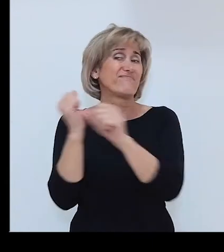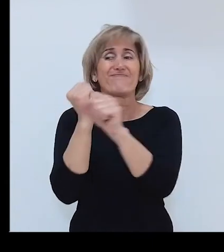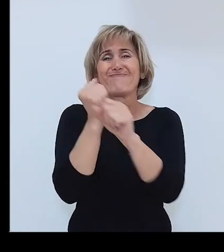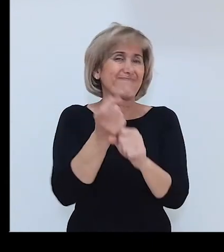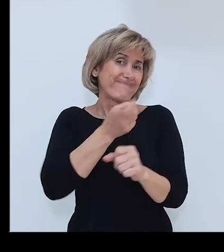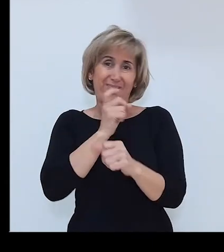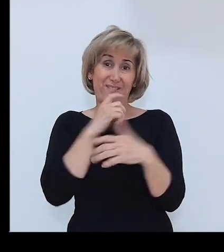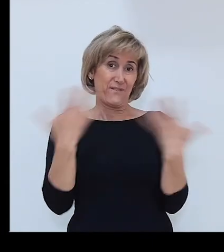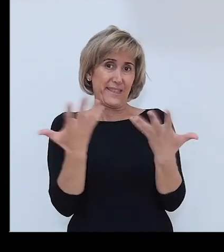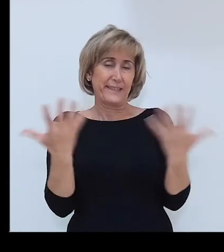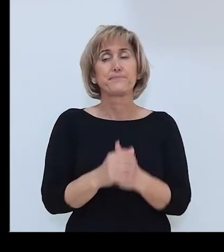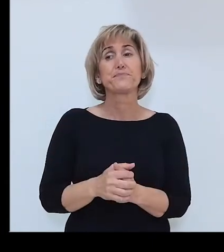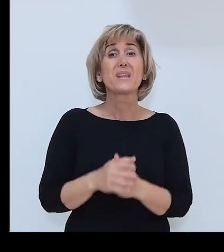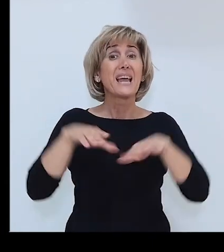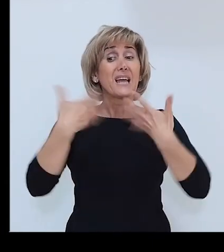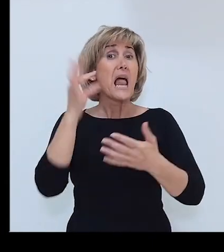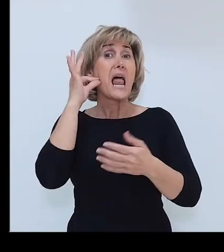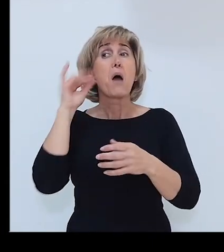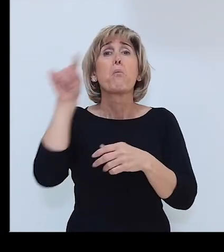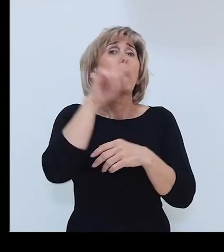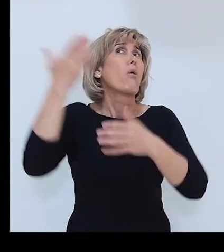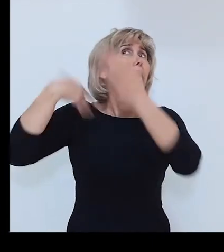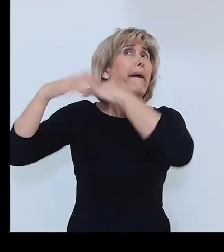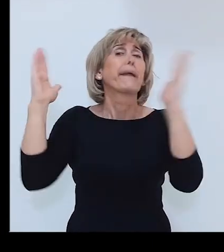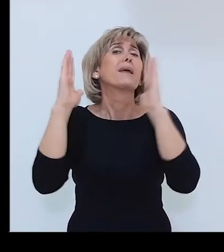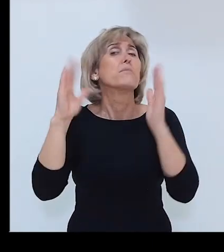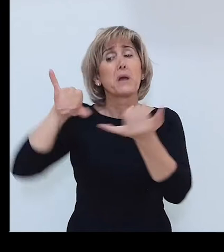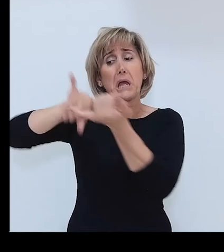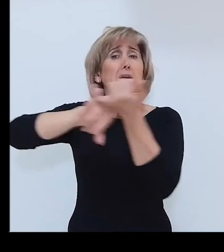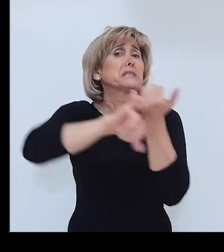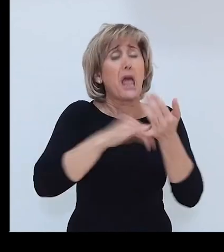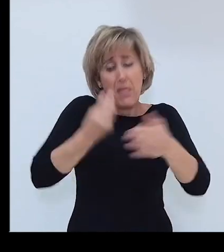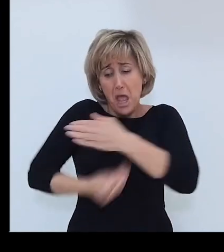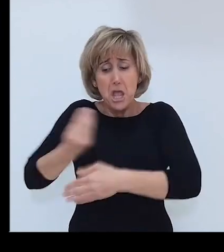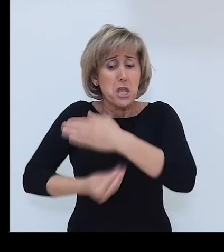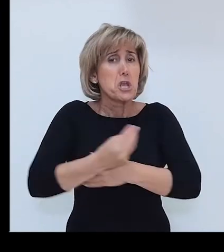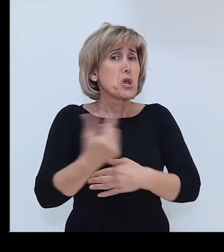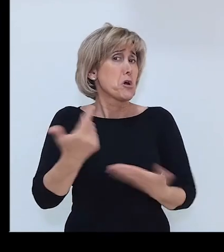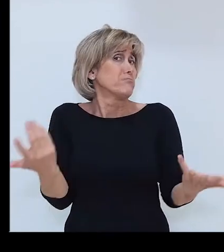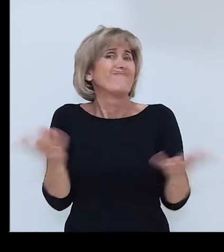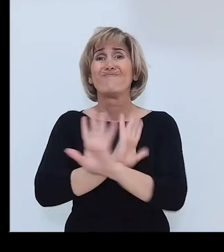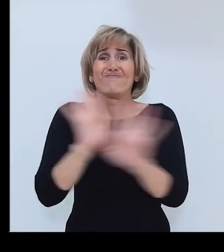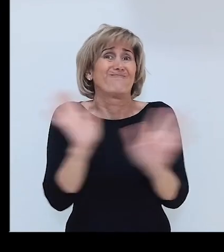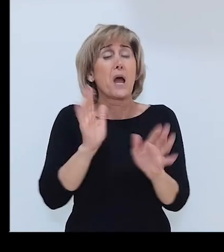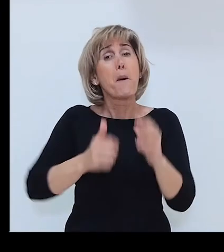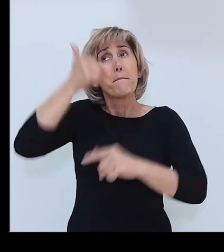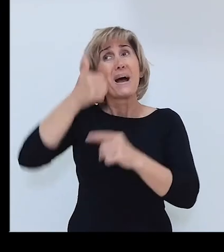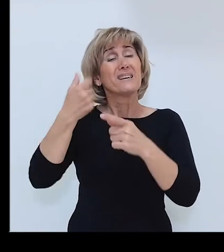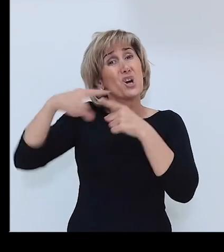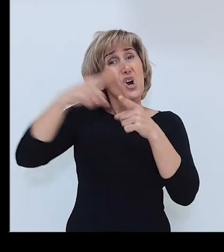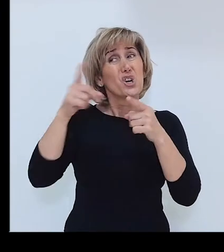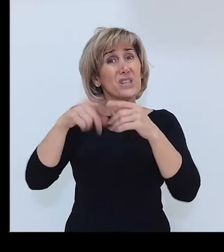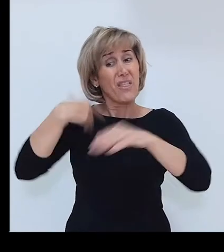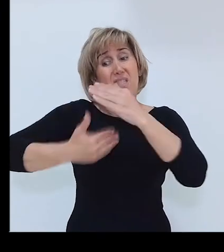Entonces, las mujeres eran esposas y madres y ya está, y ahí se les acababa todo el repertorio